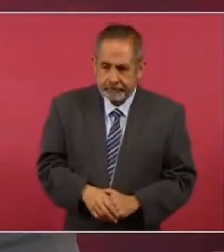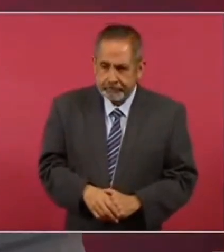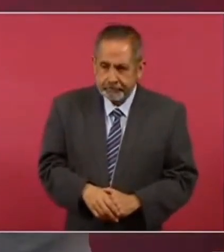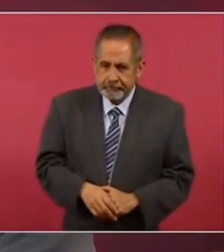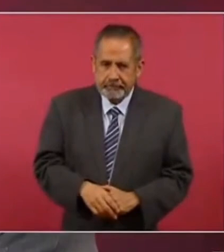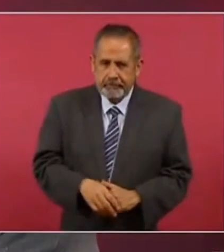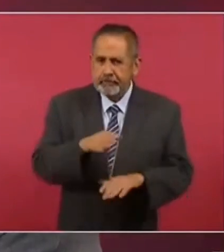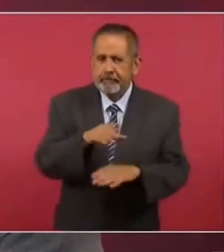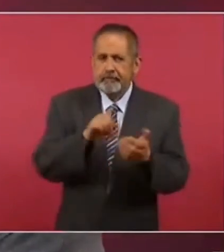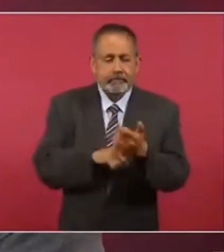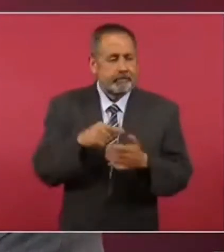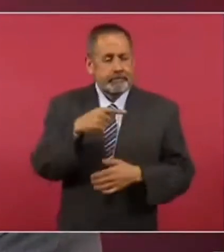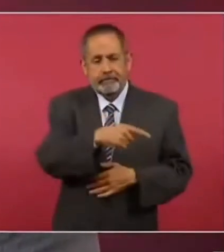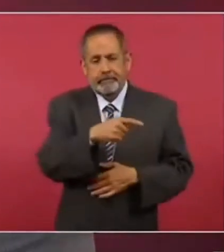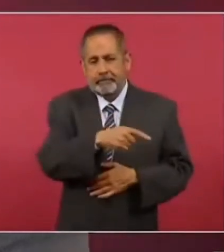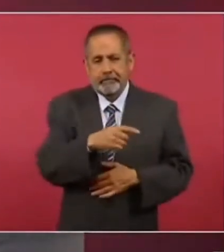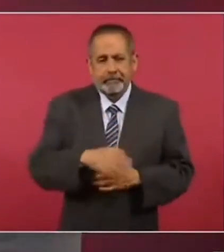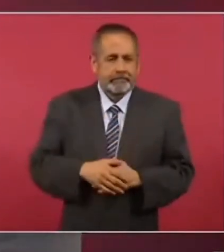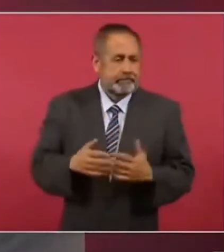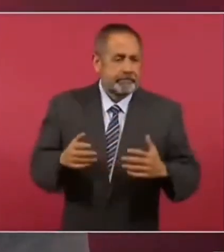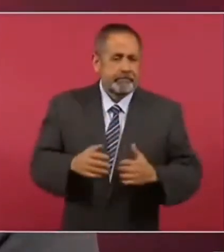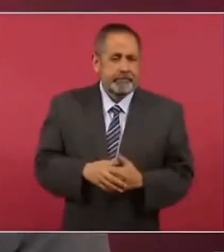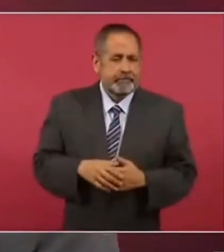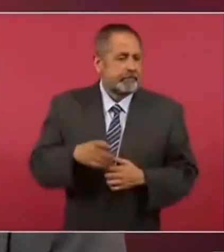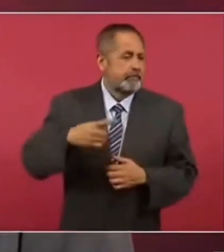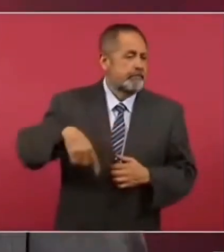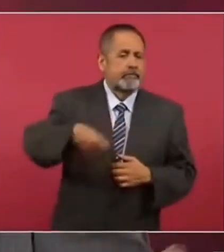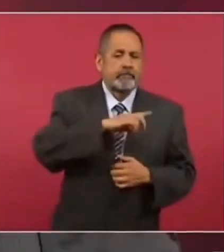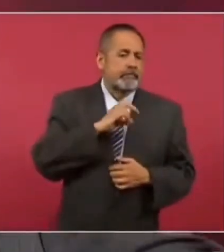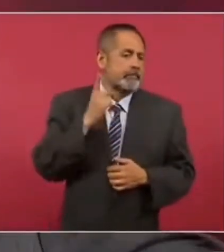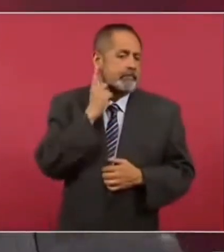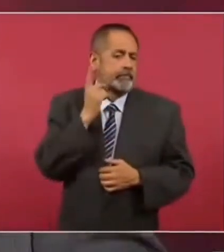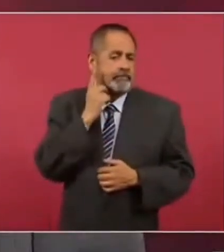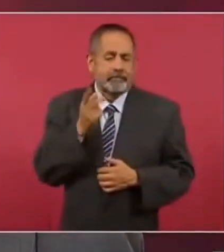En el caso de los legisladores,